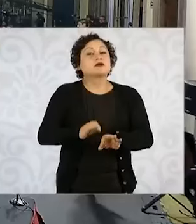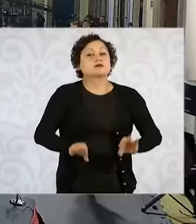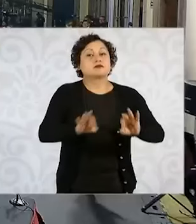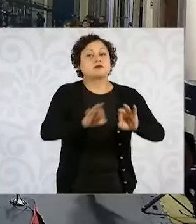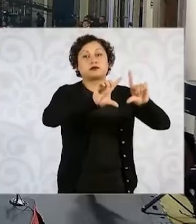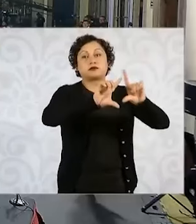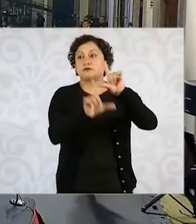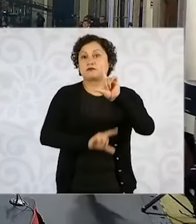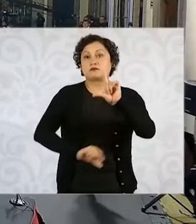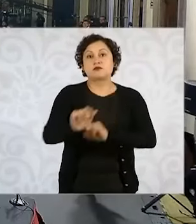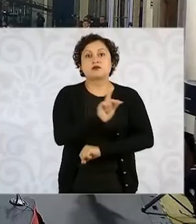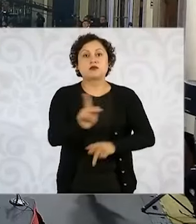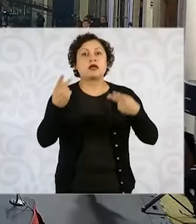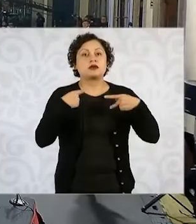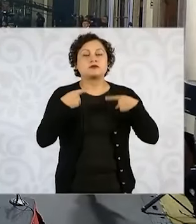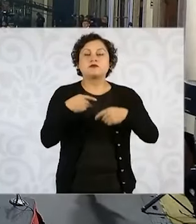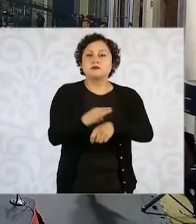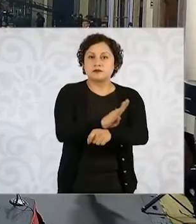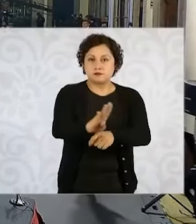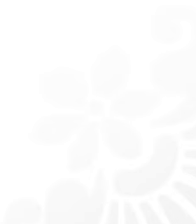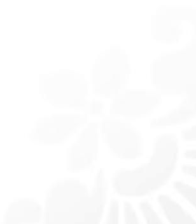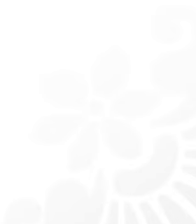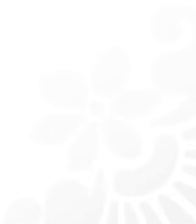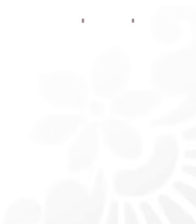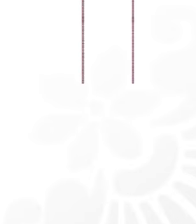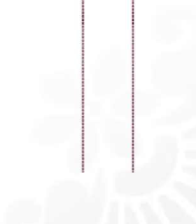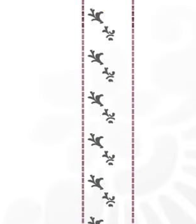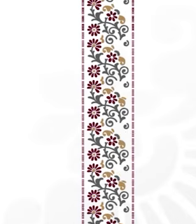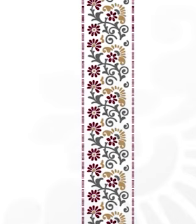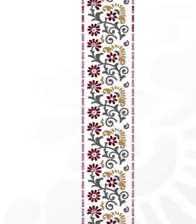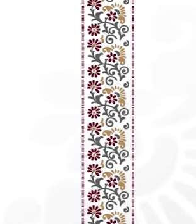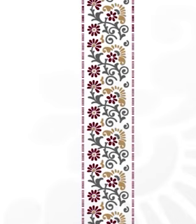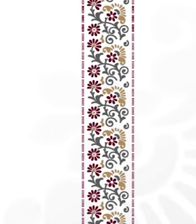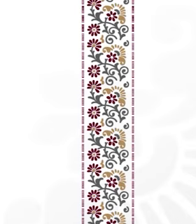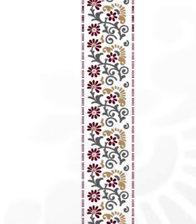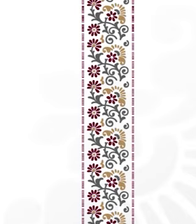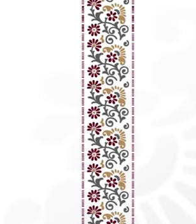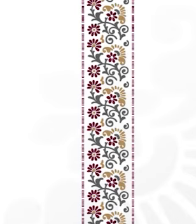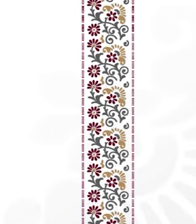Muchísimas gracias. Gobierno de México.